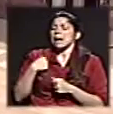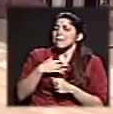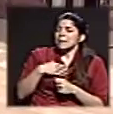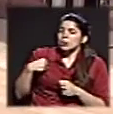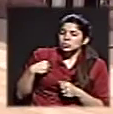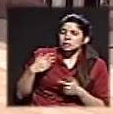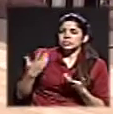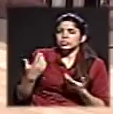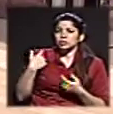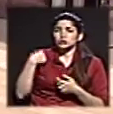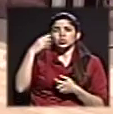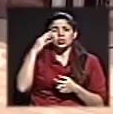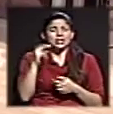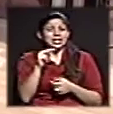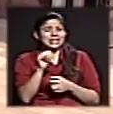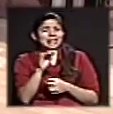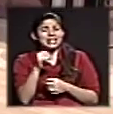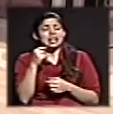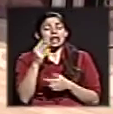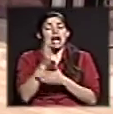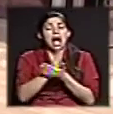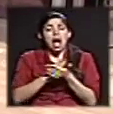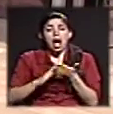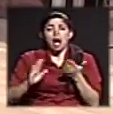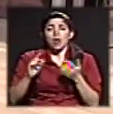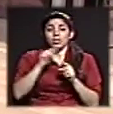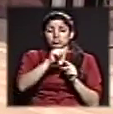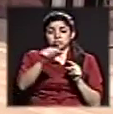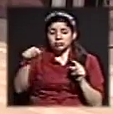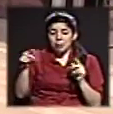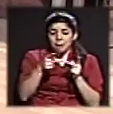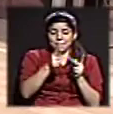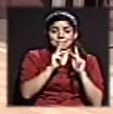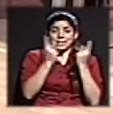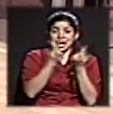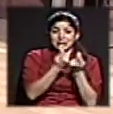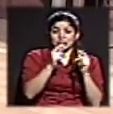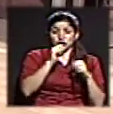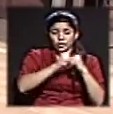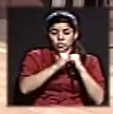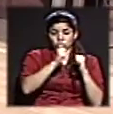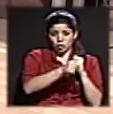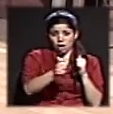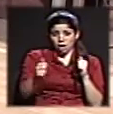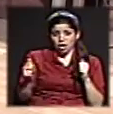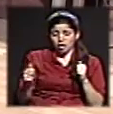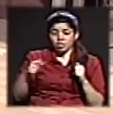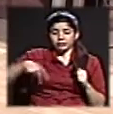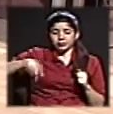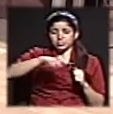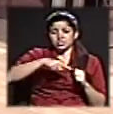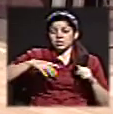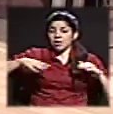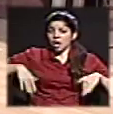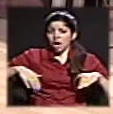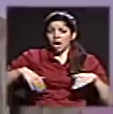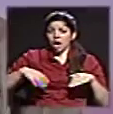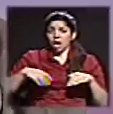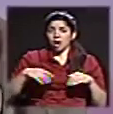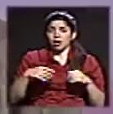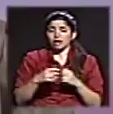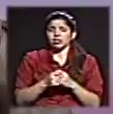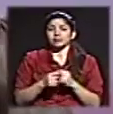yo creo, Ninette, que a pesar de que todos los partidos, las estructuras de partidos políticos no se libran